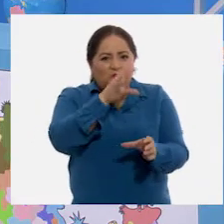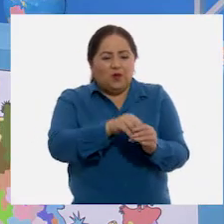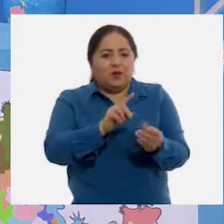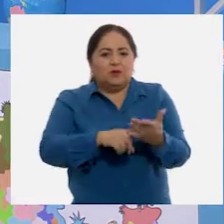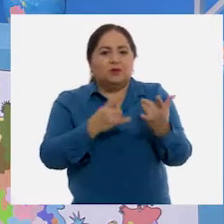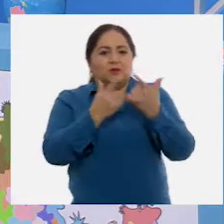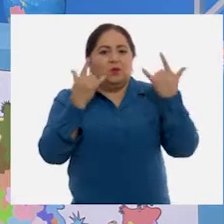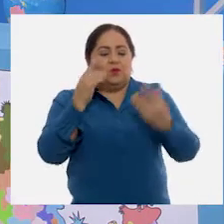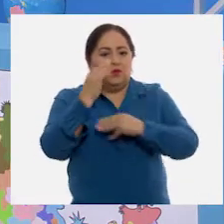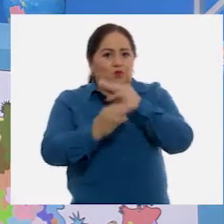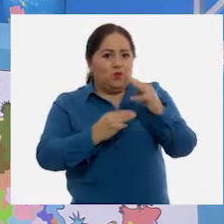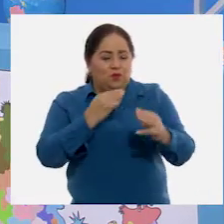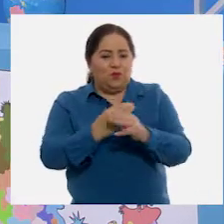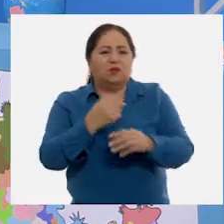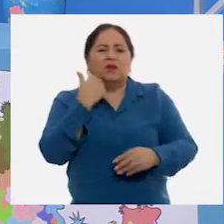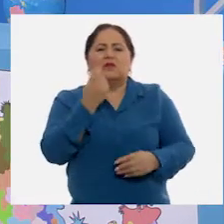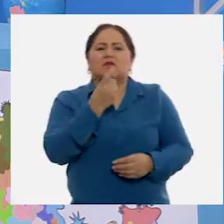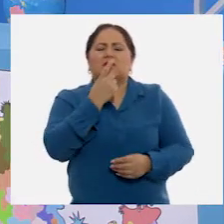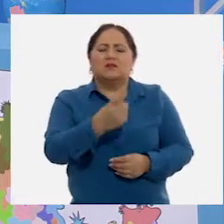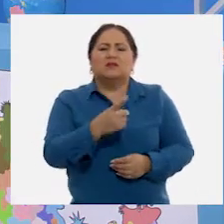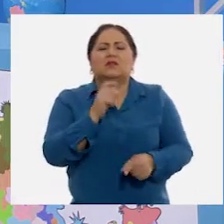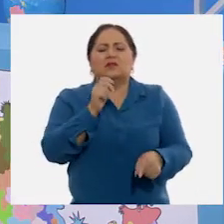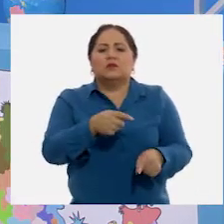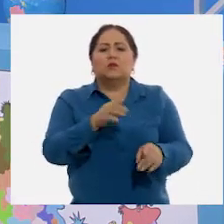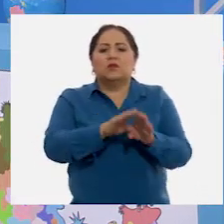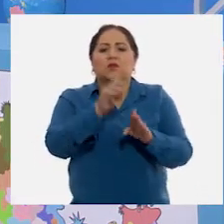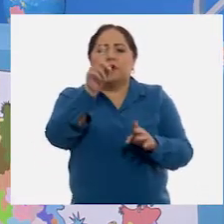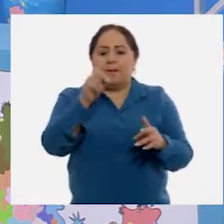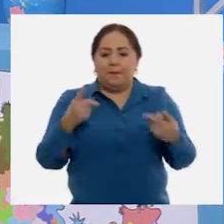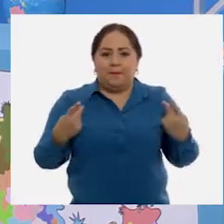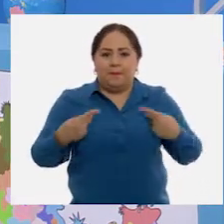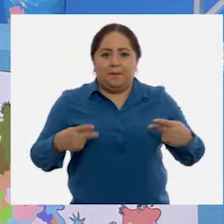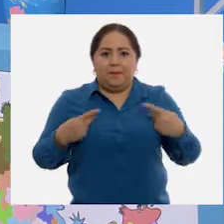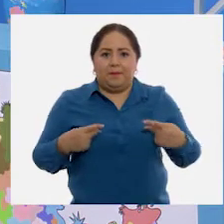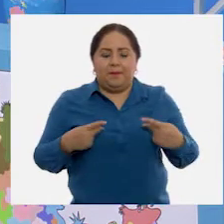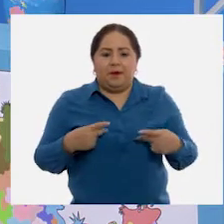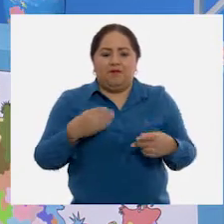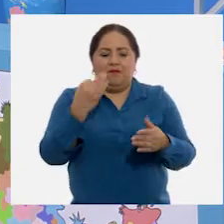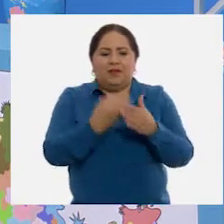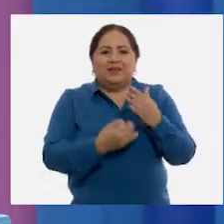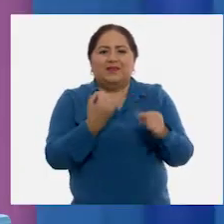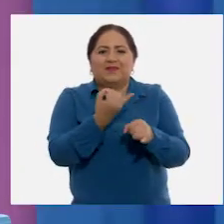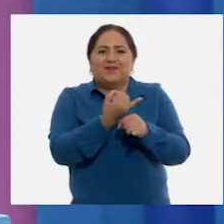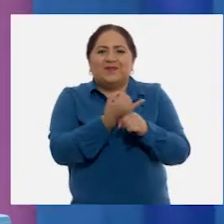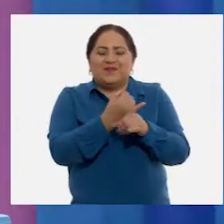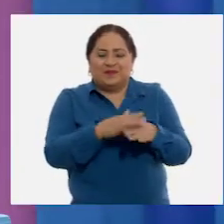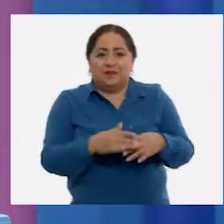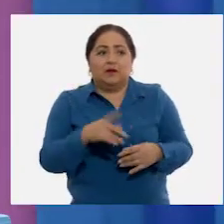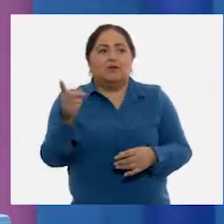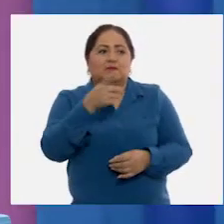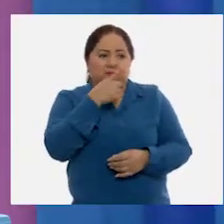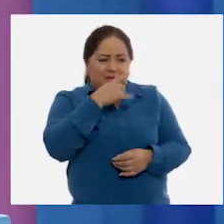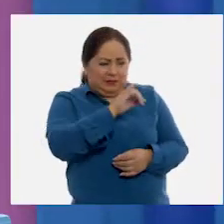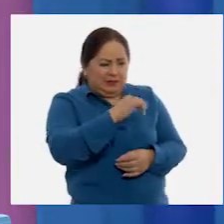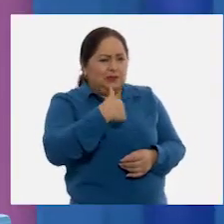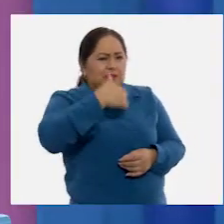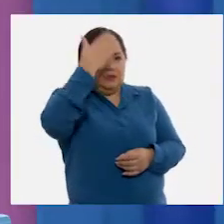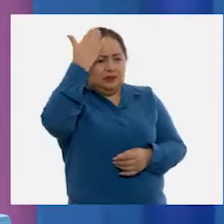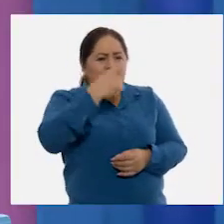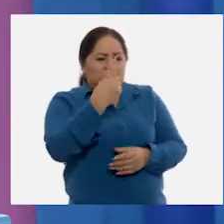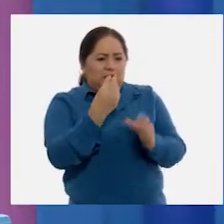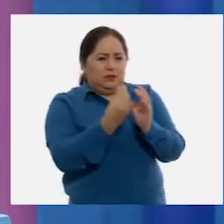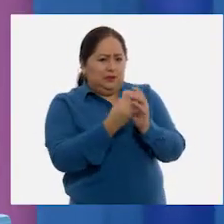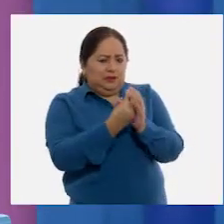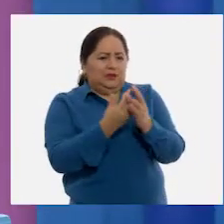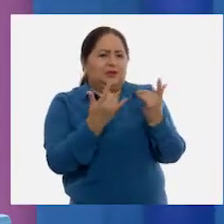del mundo. Es decir, se trata de una persona informada. Y bueno, aunque sé que esta no es una clase